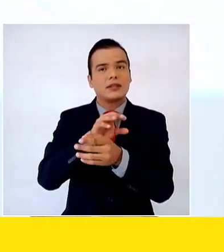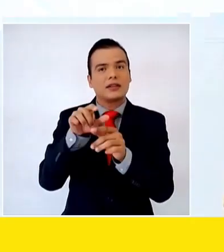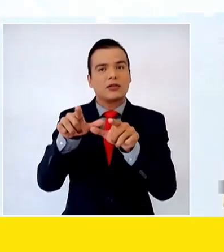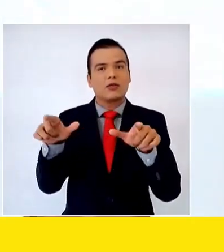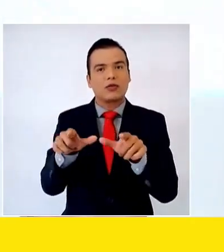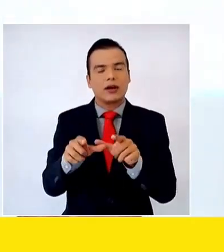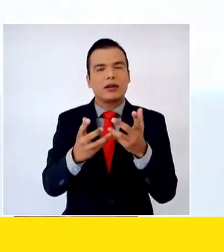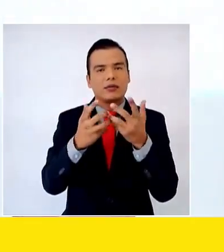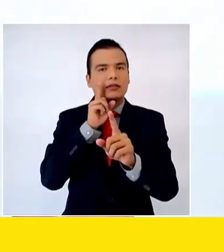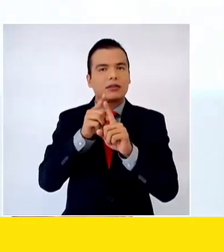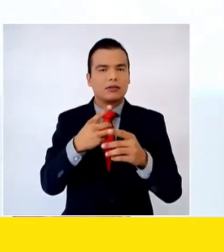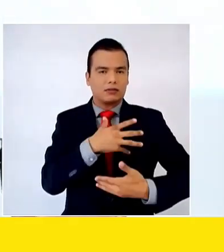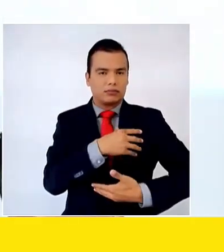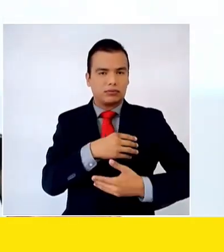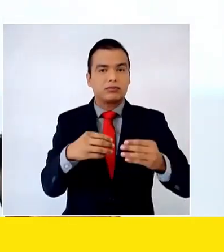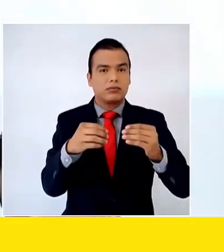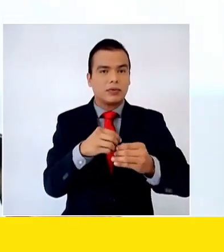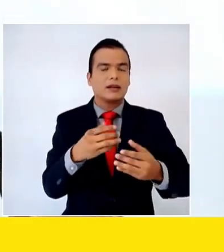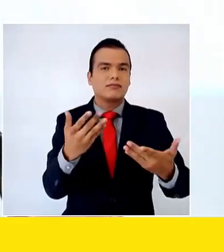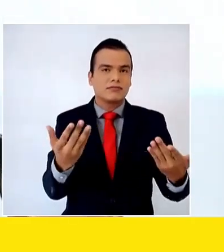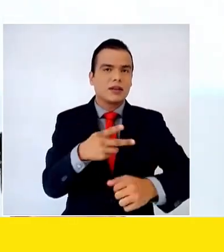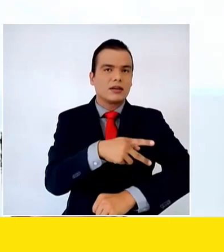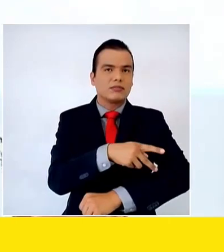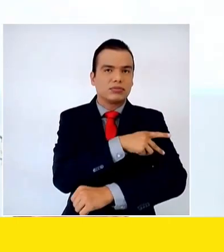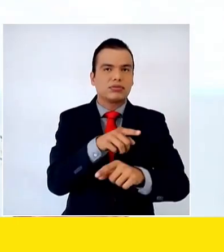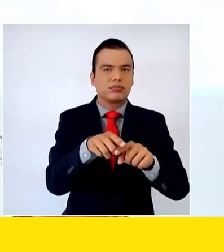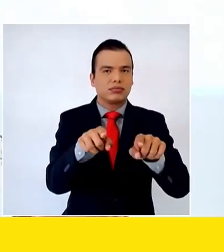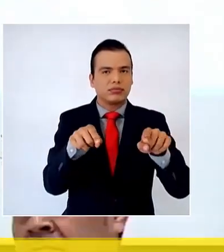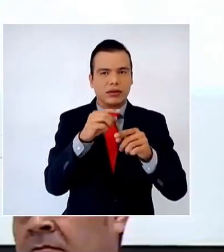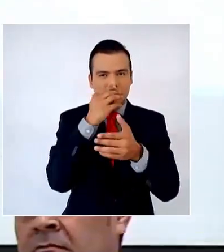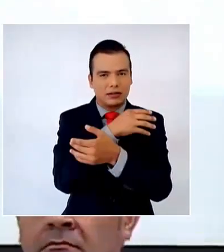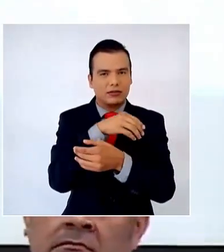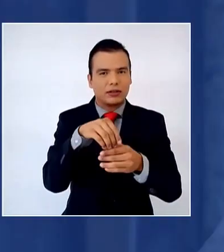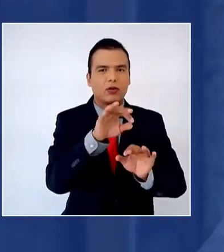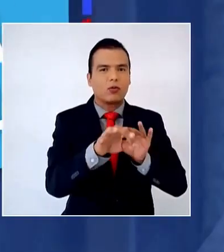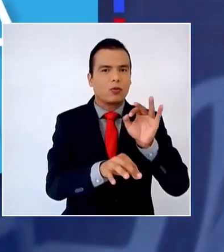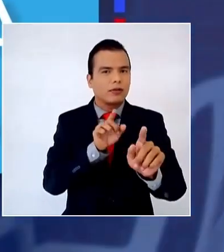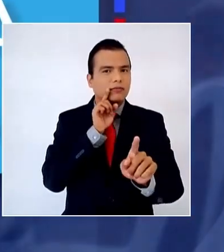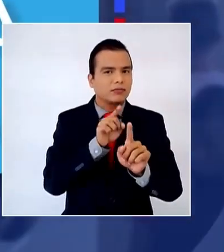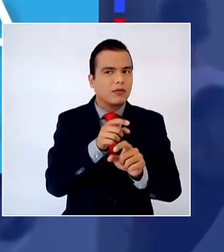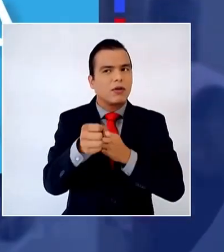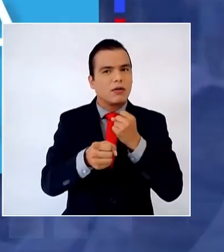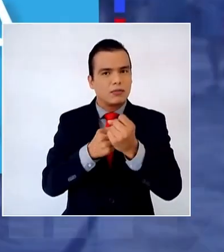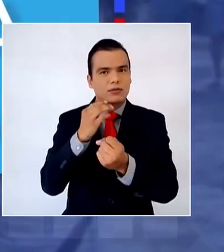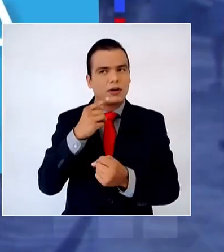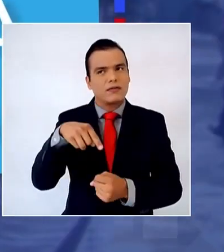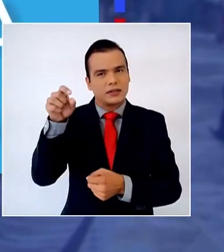para que las mujeres puedan estar trabajando mientras sus niños los están cuidando de manera segura.